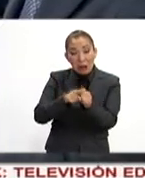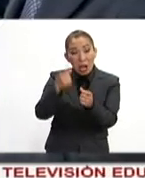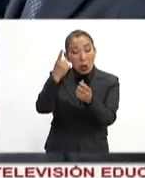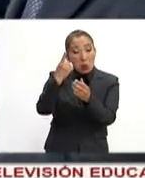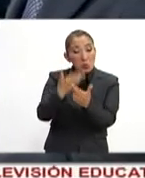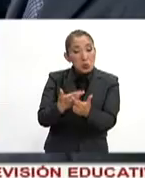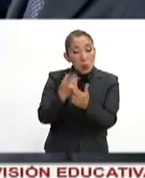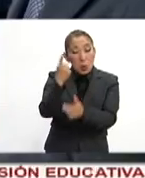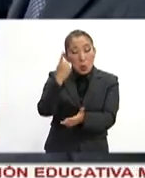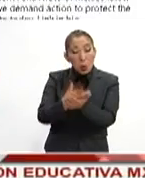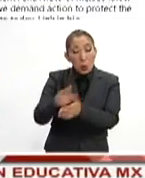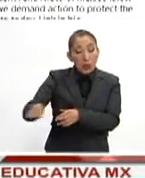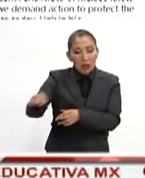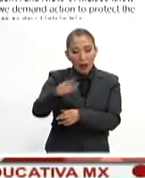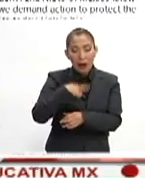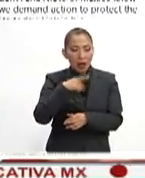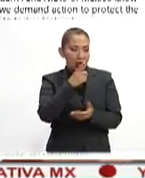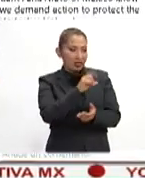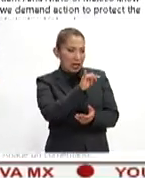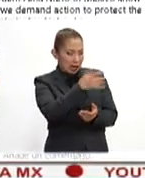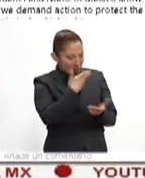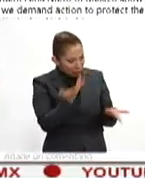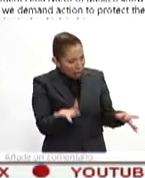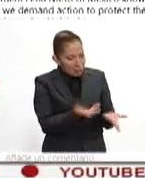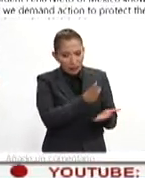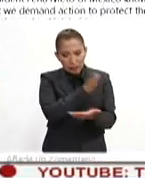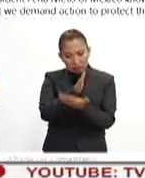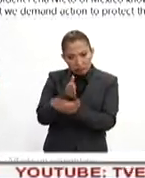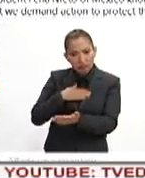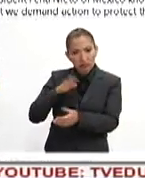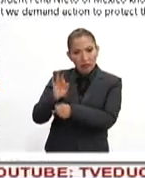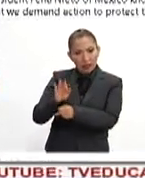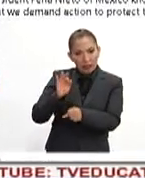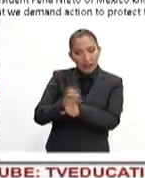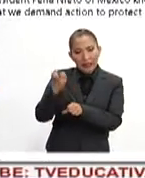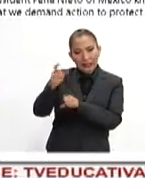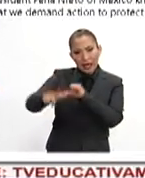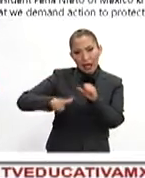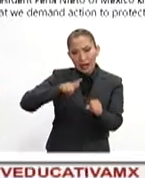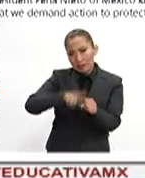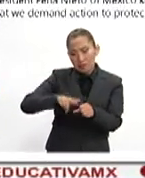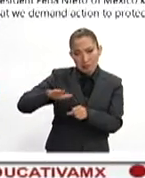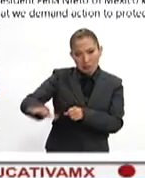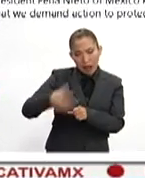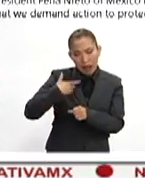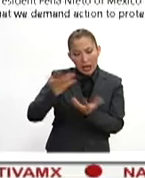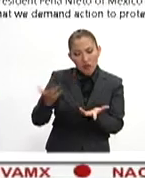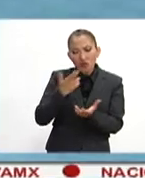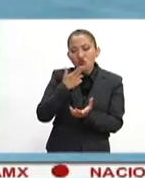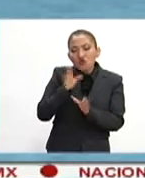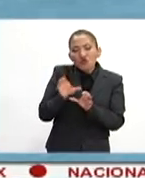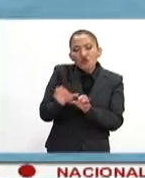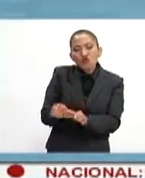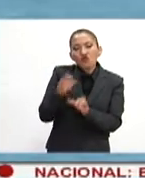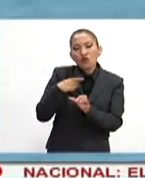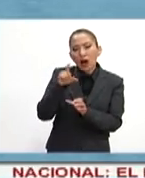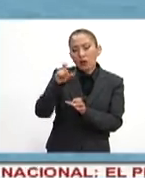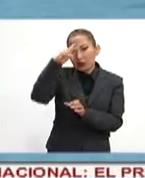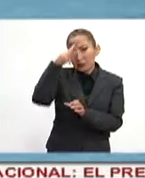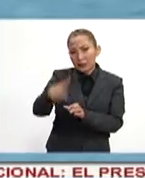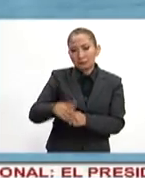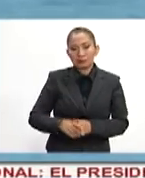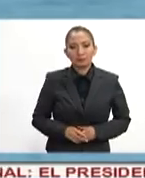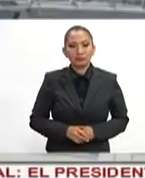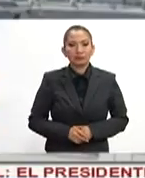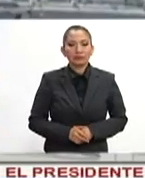ejemplares y el propio DiCaprio pidió al gobierno mexicano acciones para proteger a esta especie que es endémica de aguas